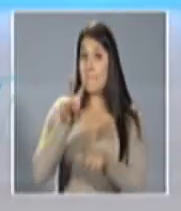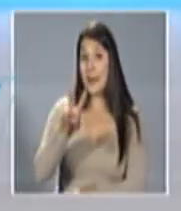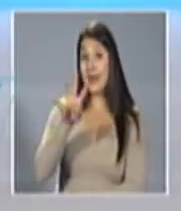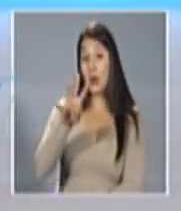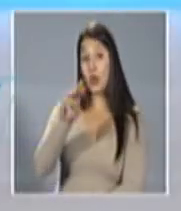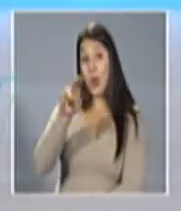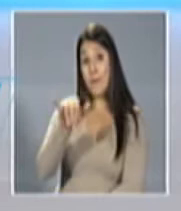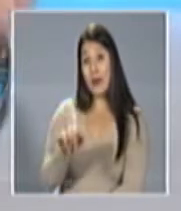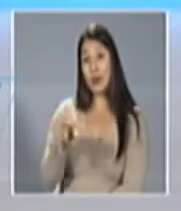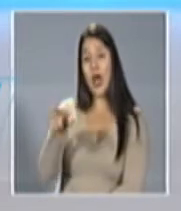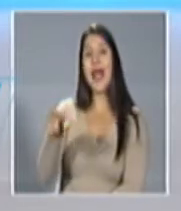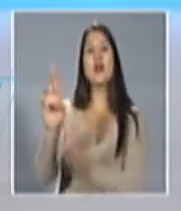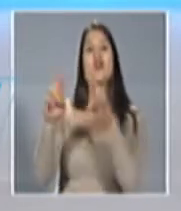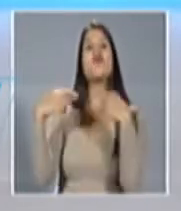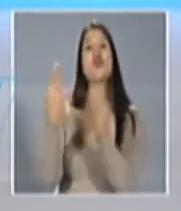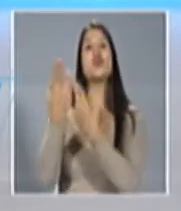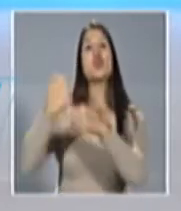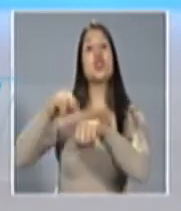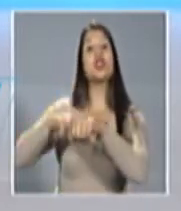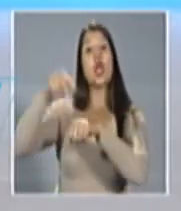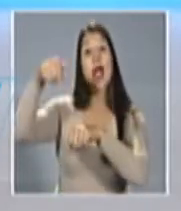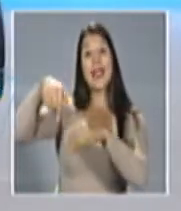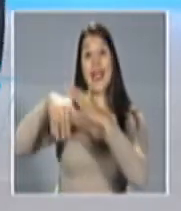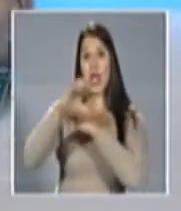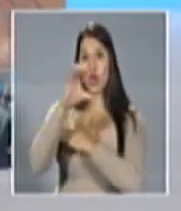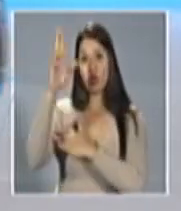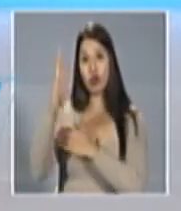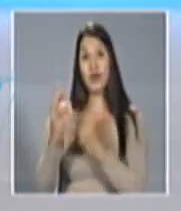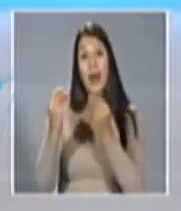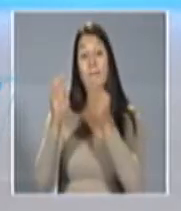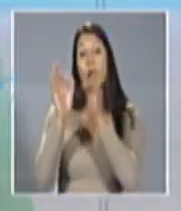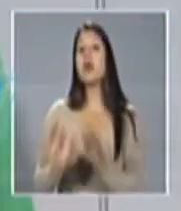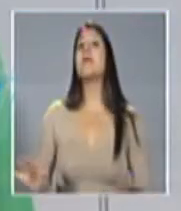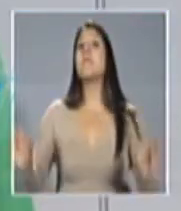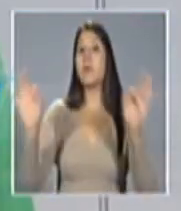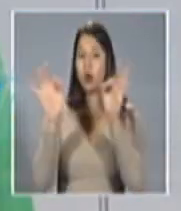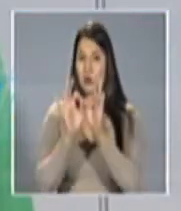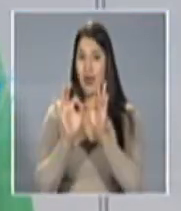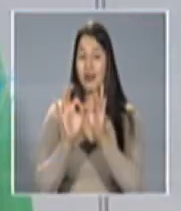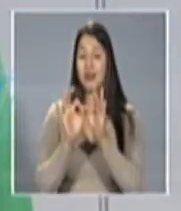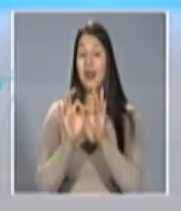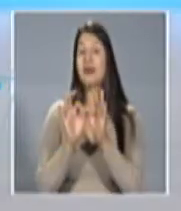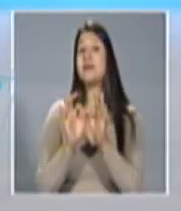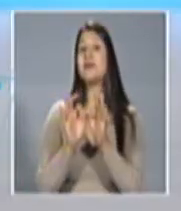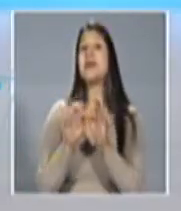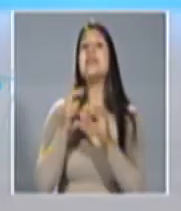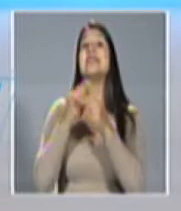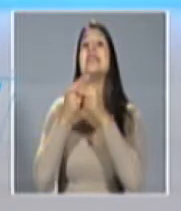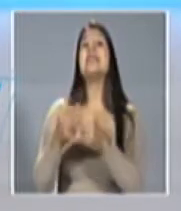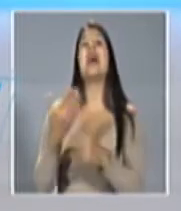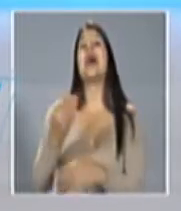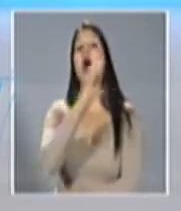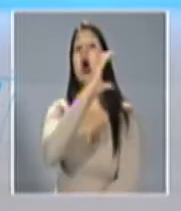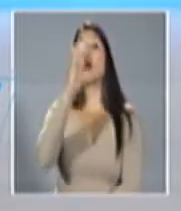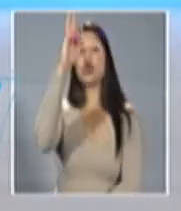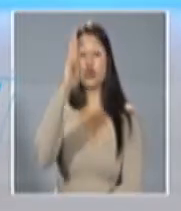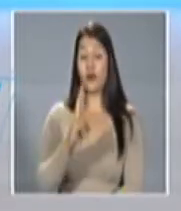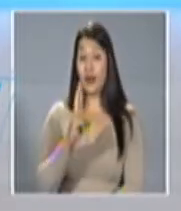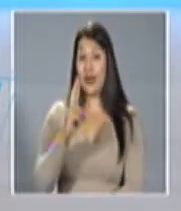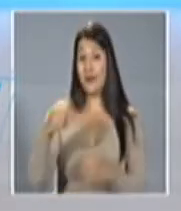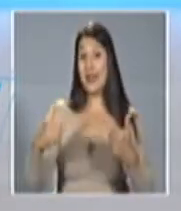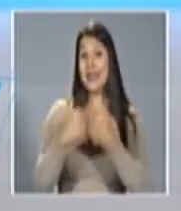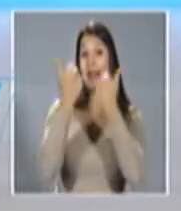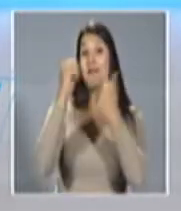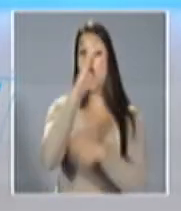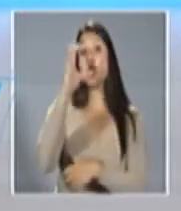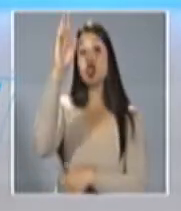de mayo va a haber un encuentro nacional aquí en Costa Rica muy importante después del cambio de gobierno, va a haber un encuentro que se llama llama Costa Rica, Desafíos de Costa Rica